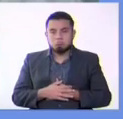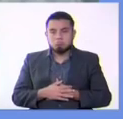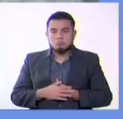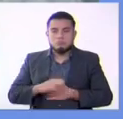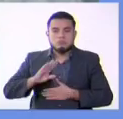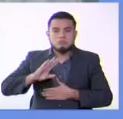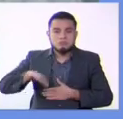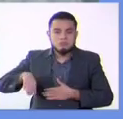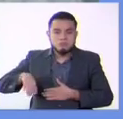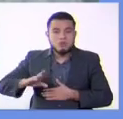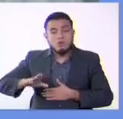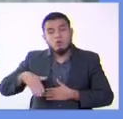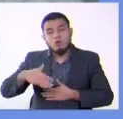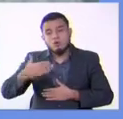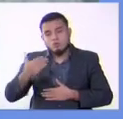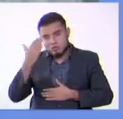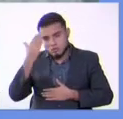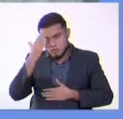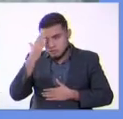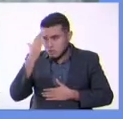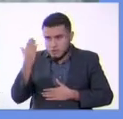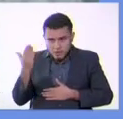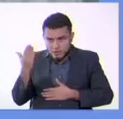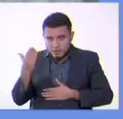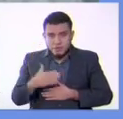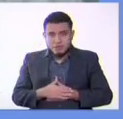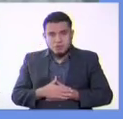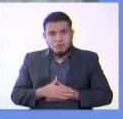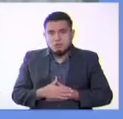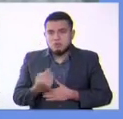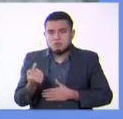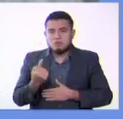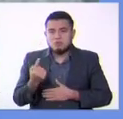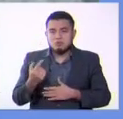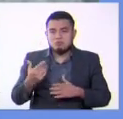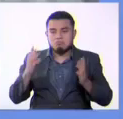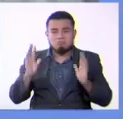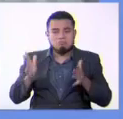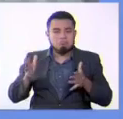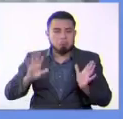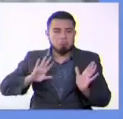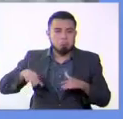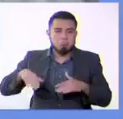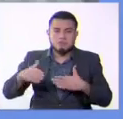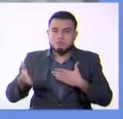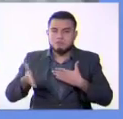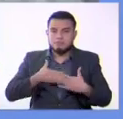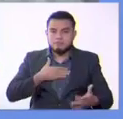O no se sabe de qué se trata o simplemente no les importa.